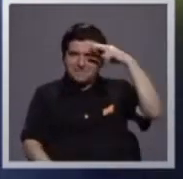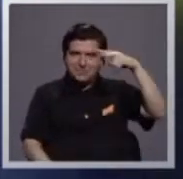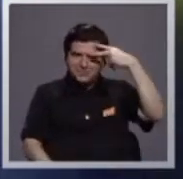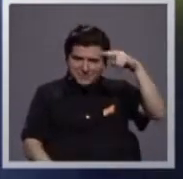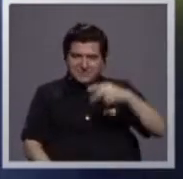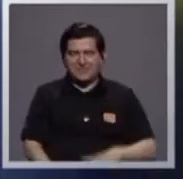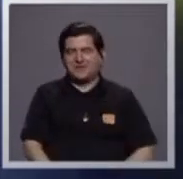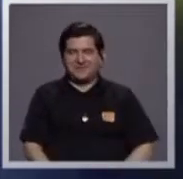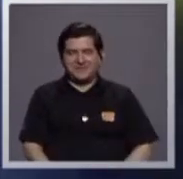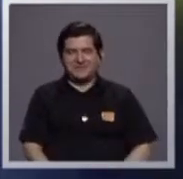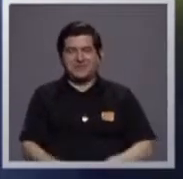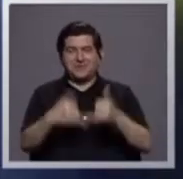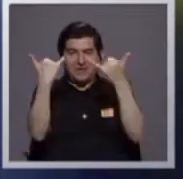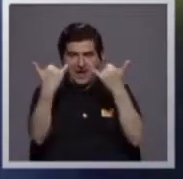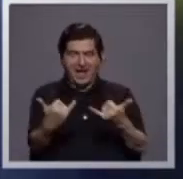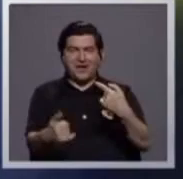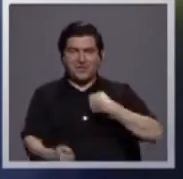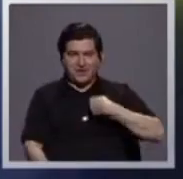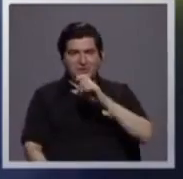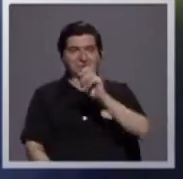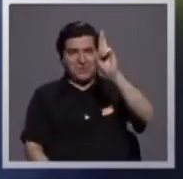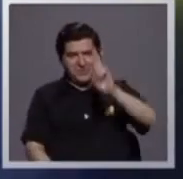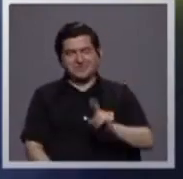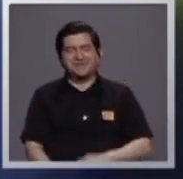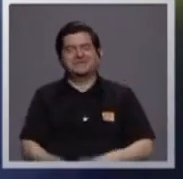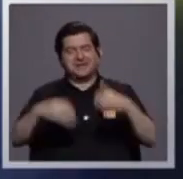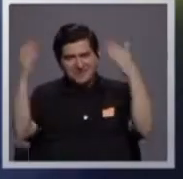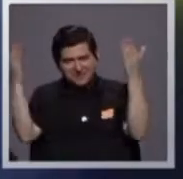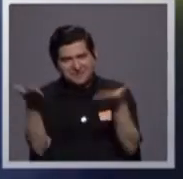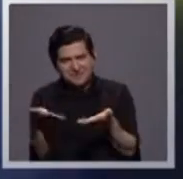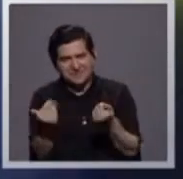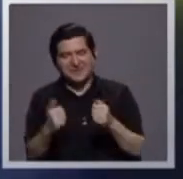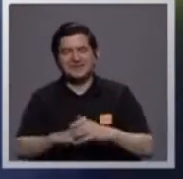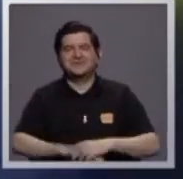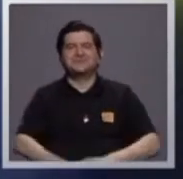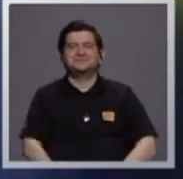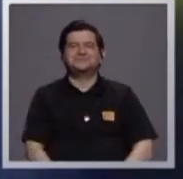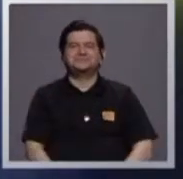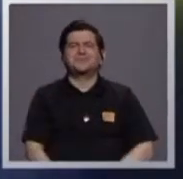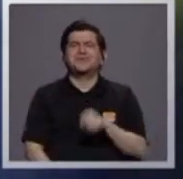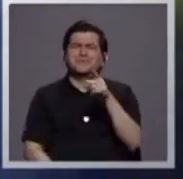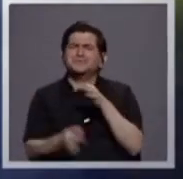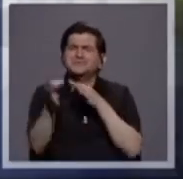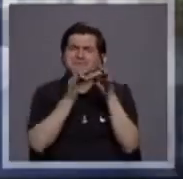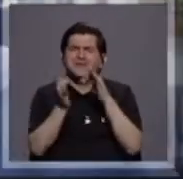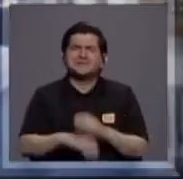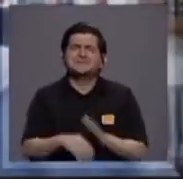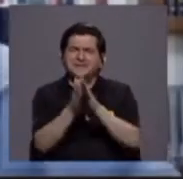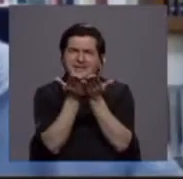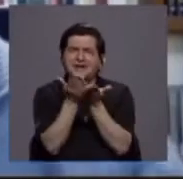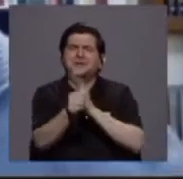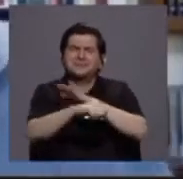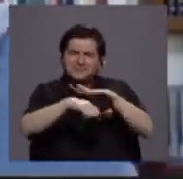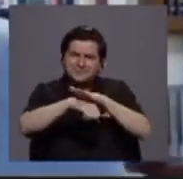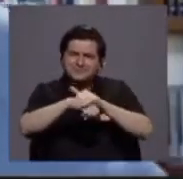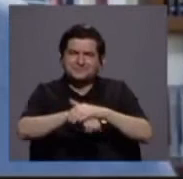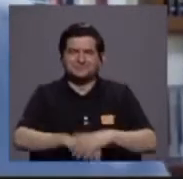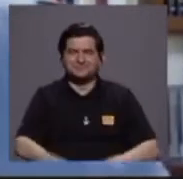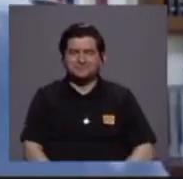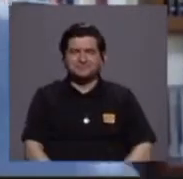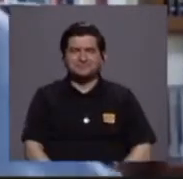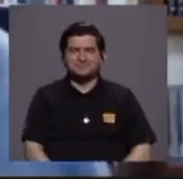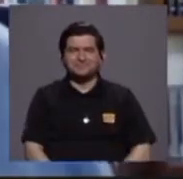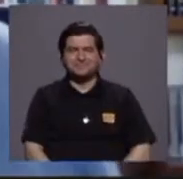ahora yo estoy en Costa Rica. Bienvenido, Gonzalo. Cuéntenos del libro, por favor.